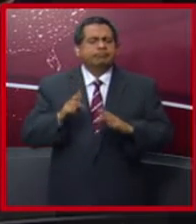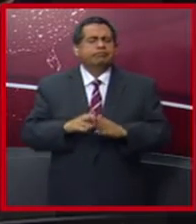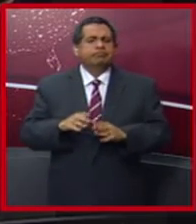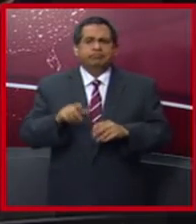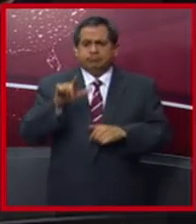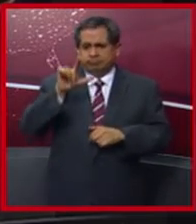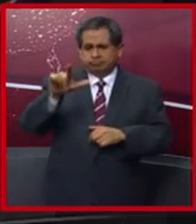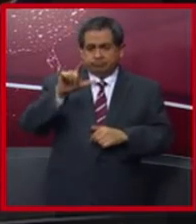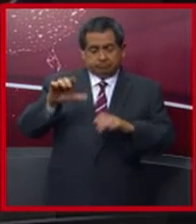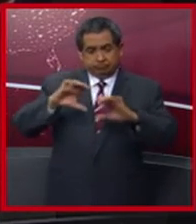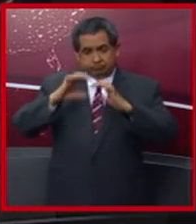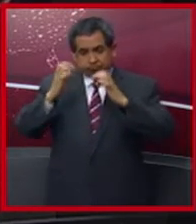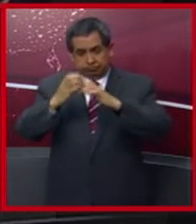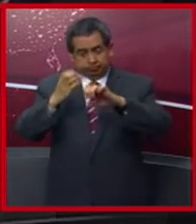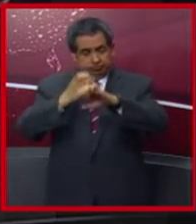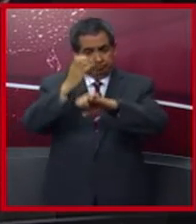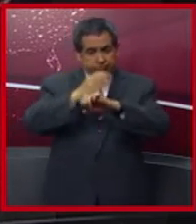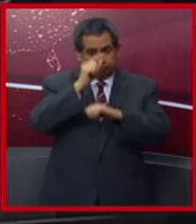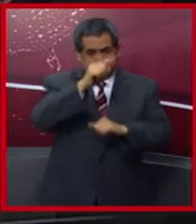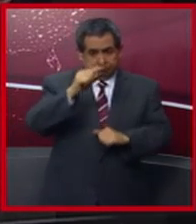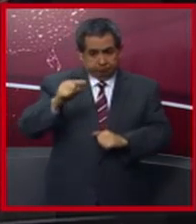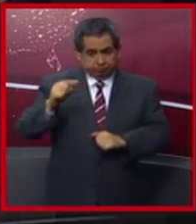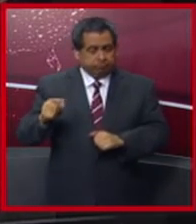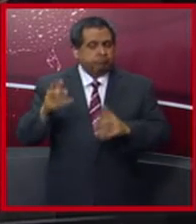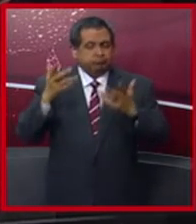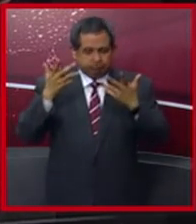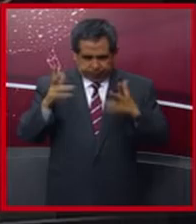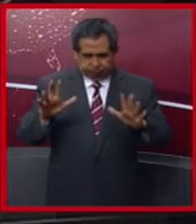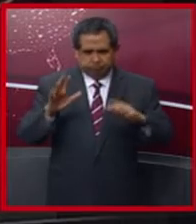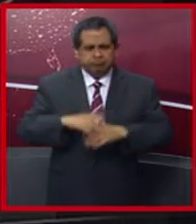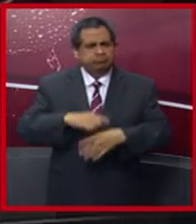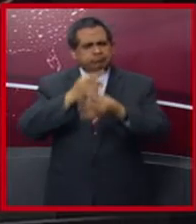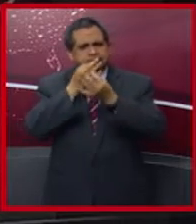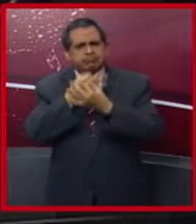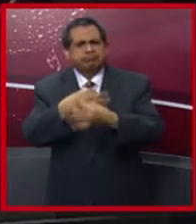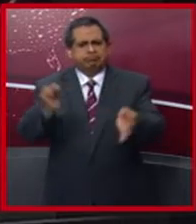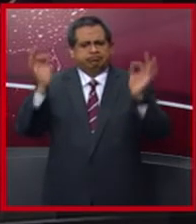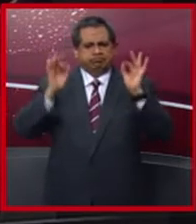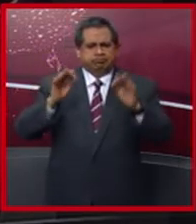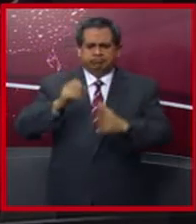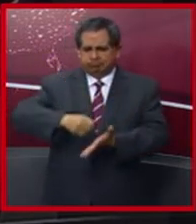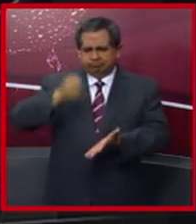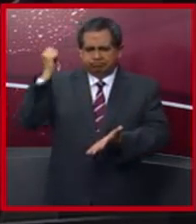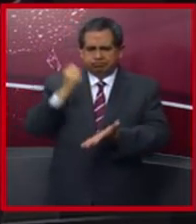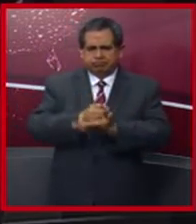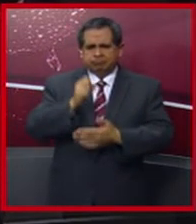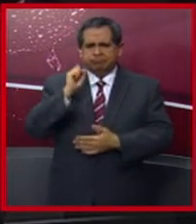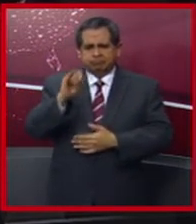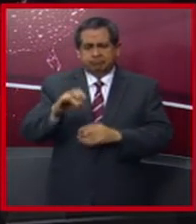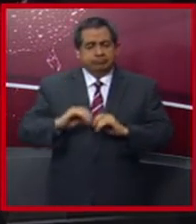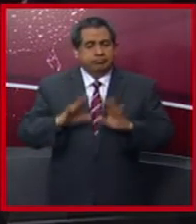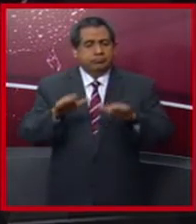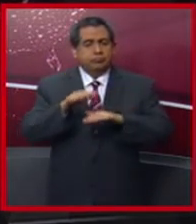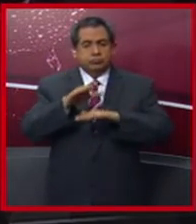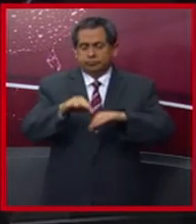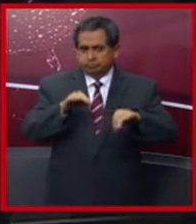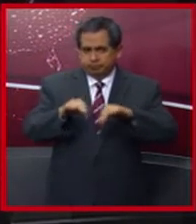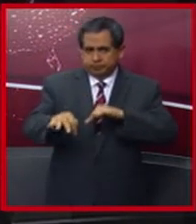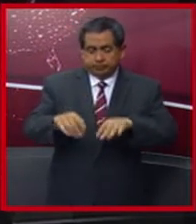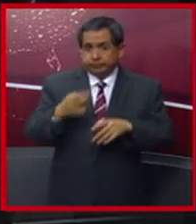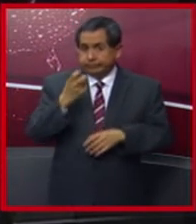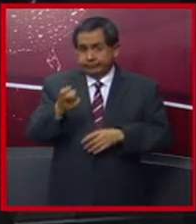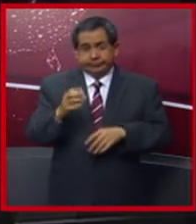congresos del país es que hoy tenemos la posibilidad de hacer esta declaratoria que sin duda viene a marcar la materia laboral de una manera profunda,